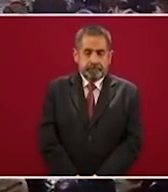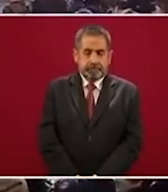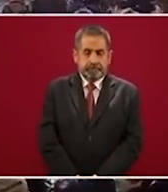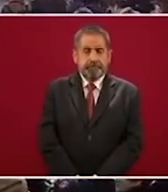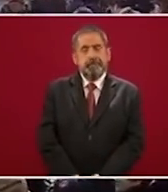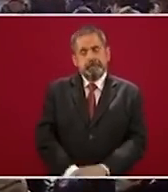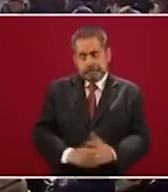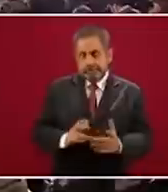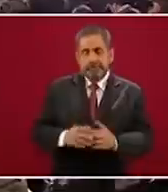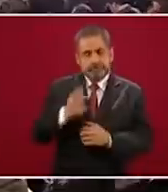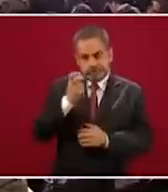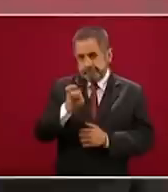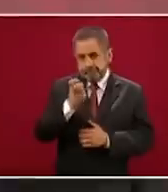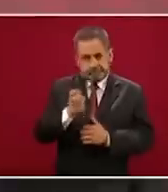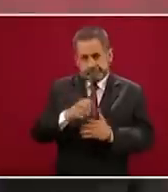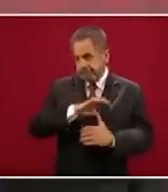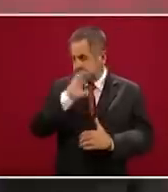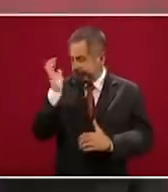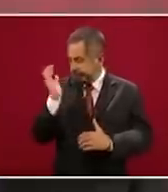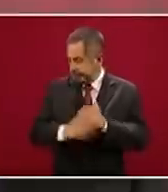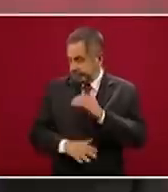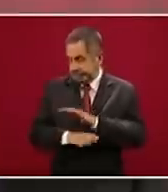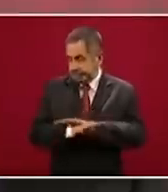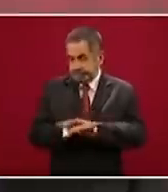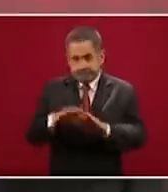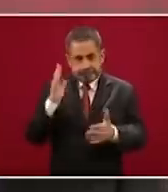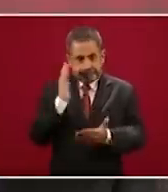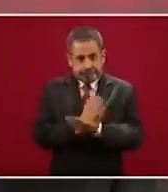Y ya todo eso se termina,